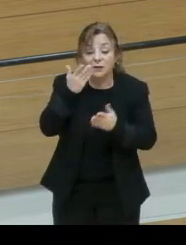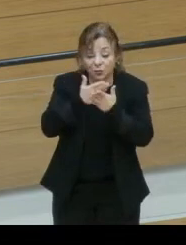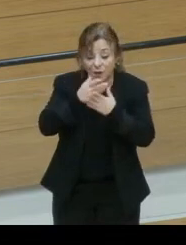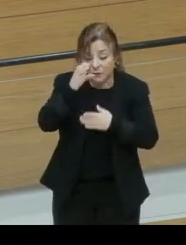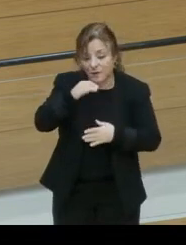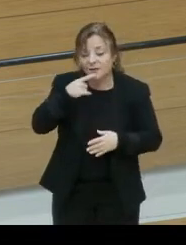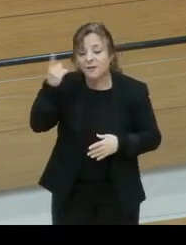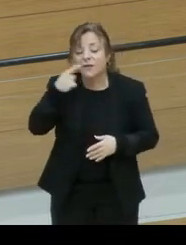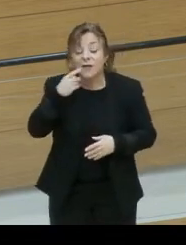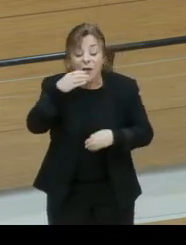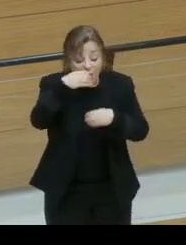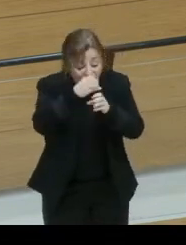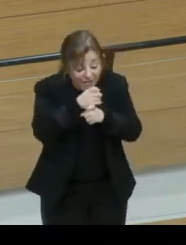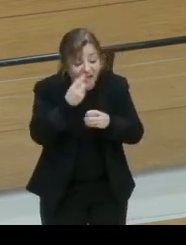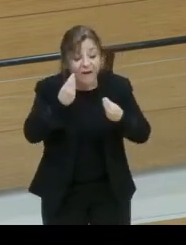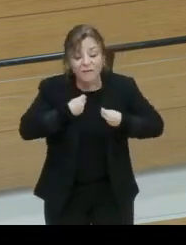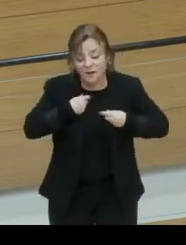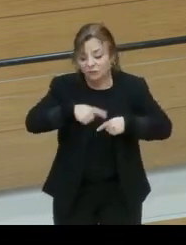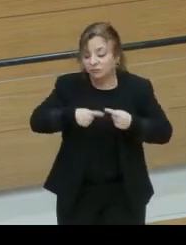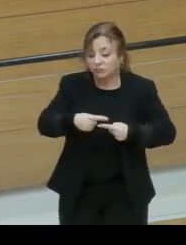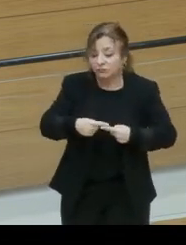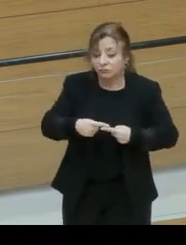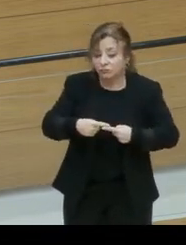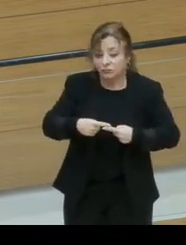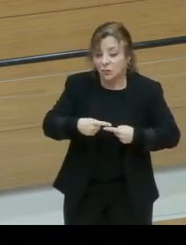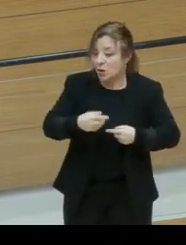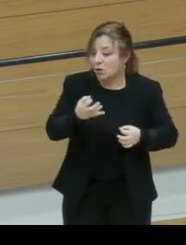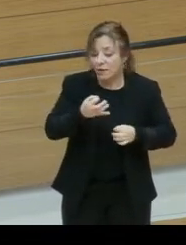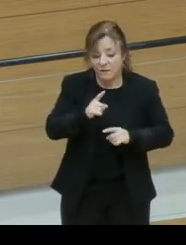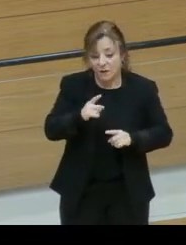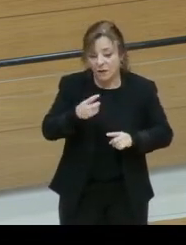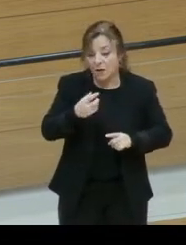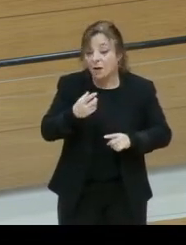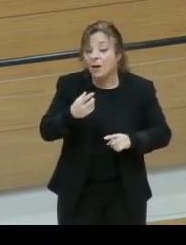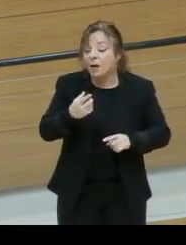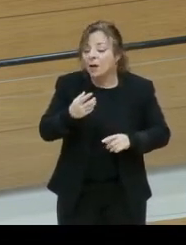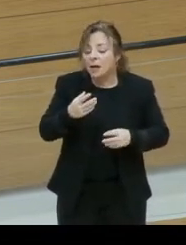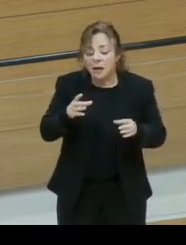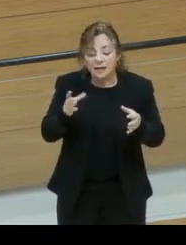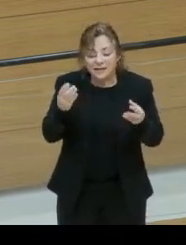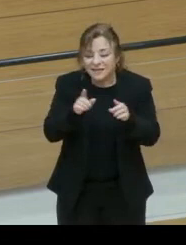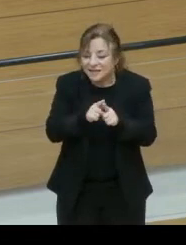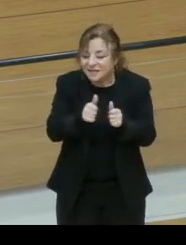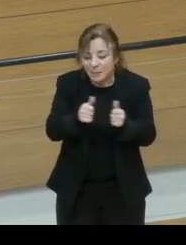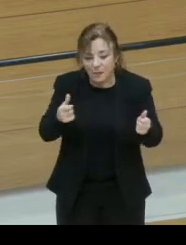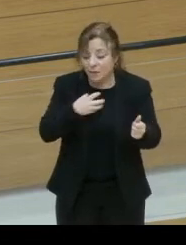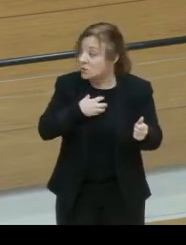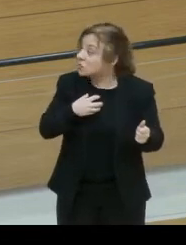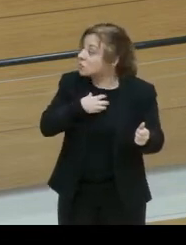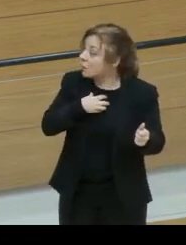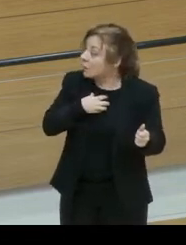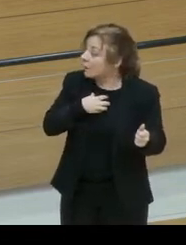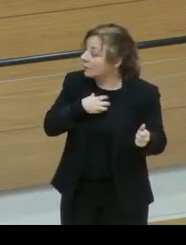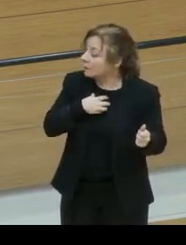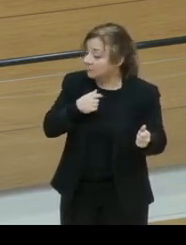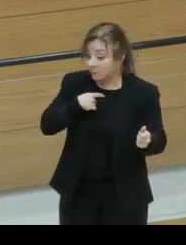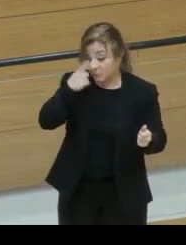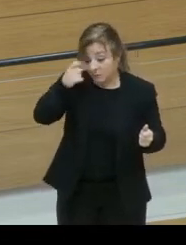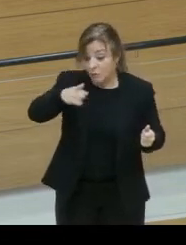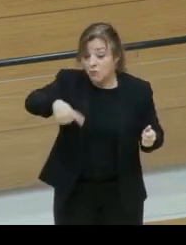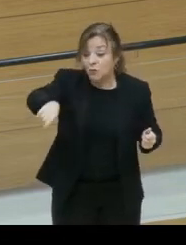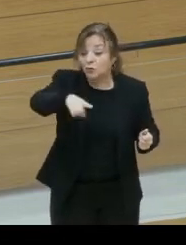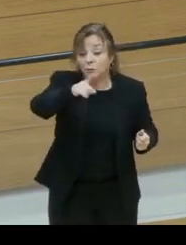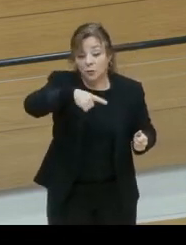ciencia y la vida cotidiana ni deben ni pueden estar separadas. Os quiero recordar que tanto vosotros